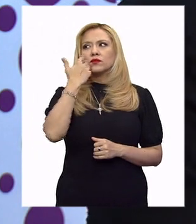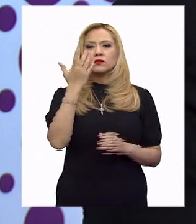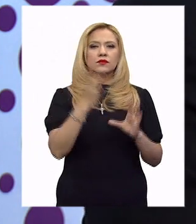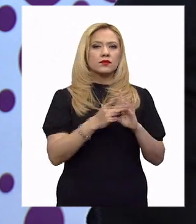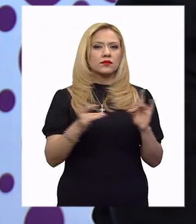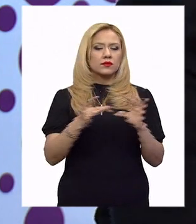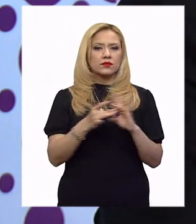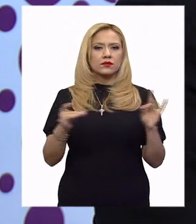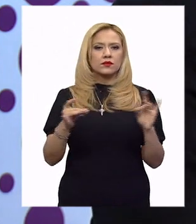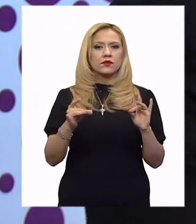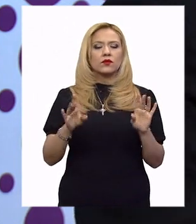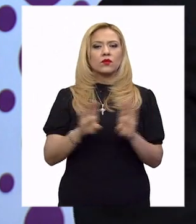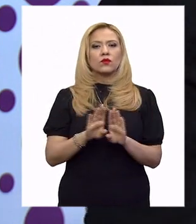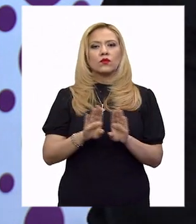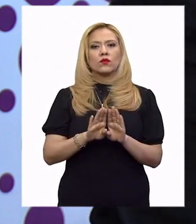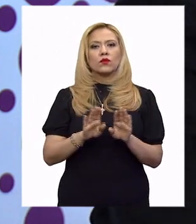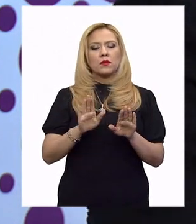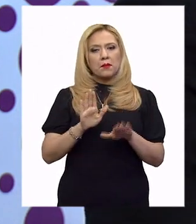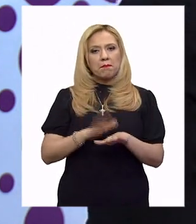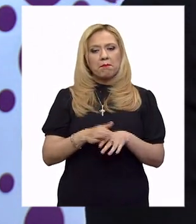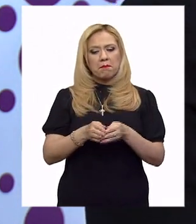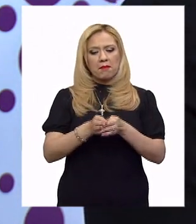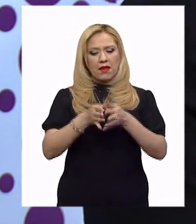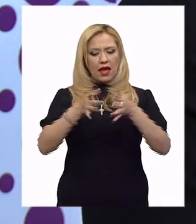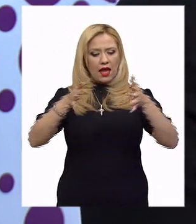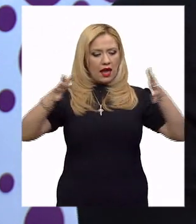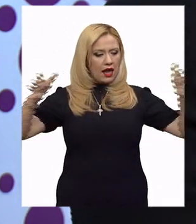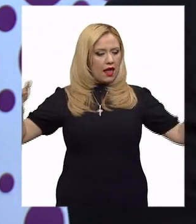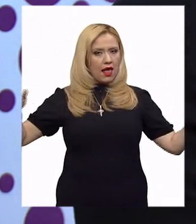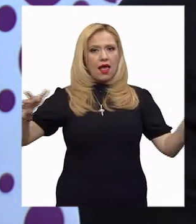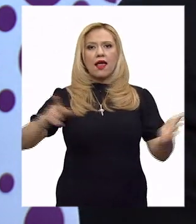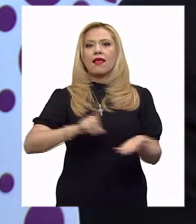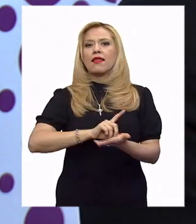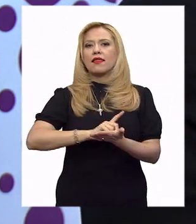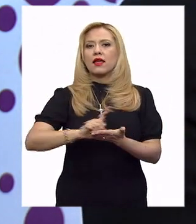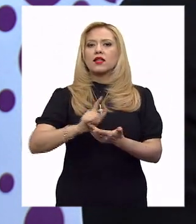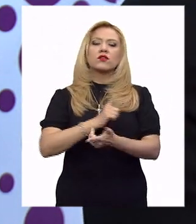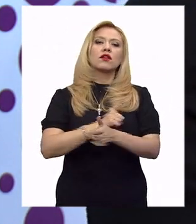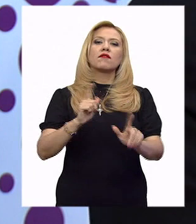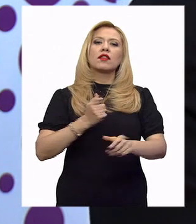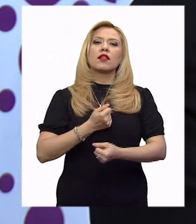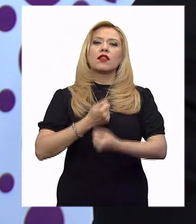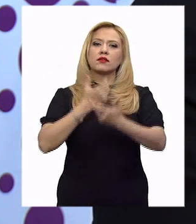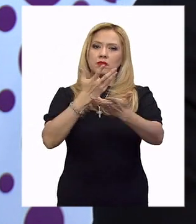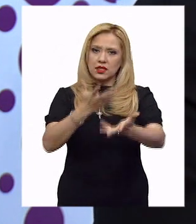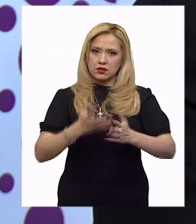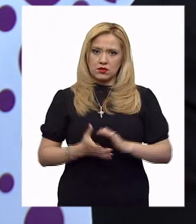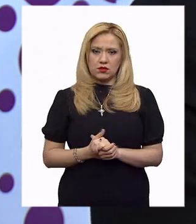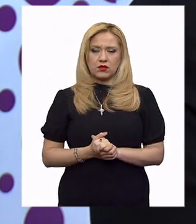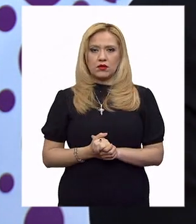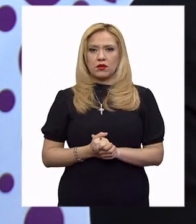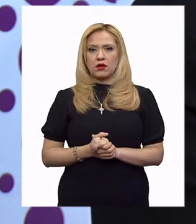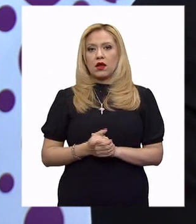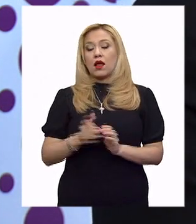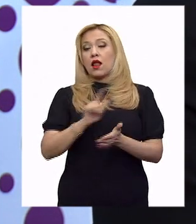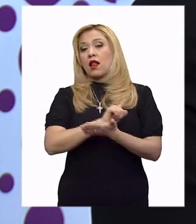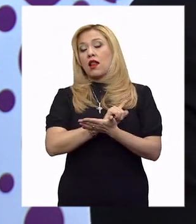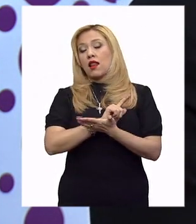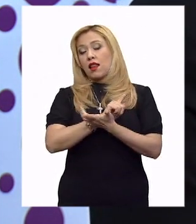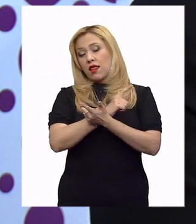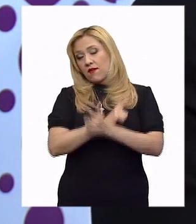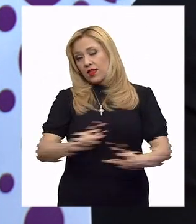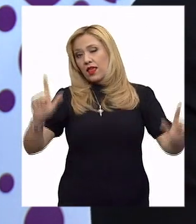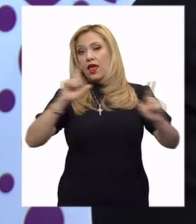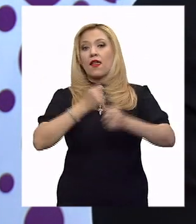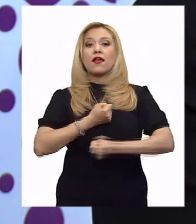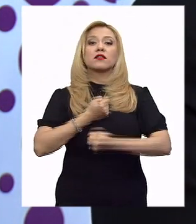poco de la ampliación de derechos y sobre todo de la ampliación del derecho de la libertad de expresión, ¿no? De la misma manera que la libertad de expresión no se trata